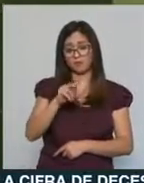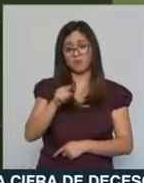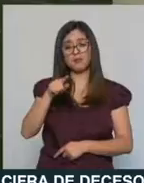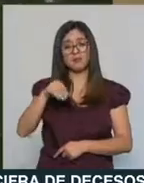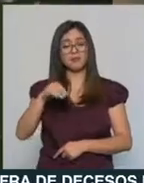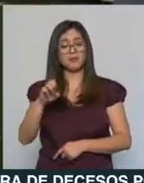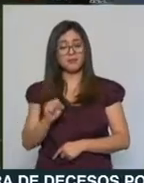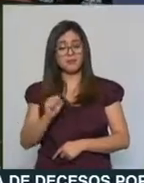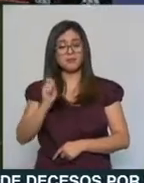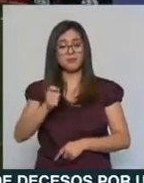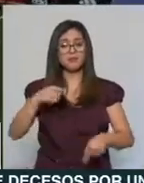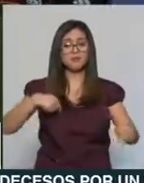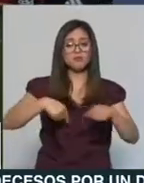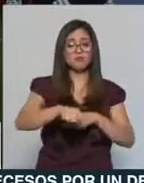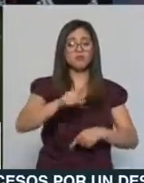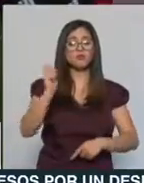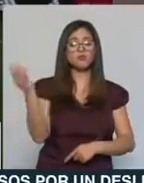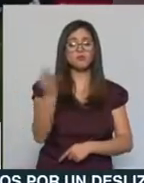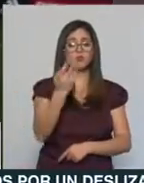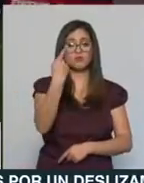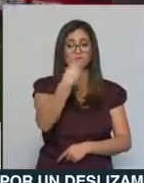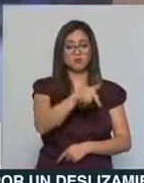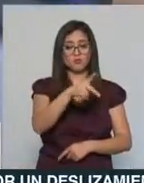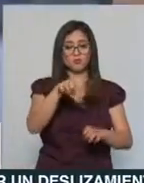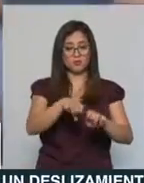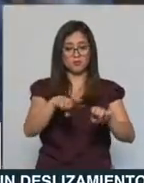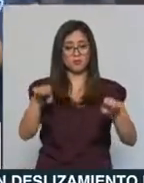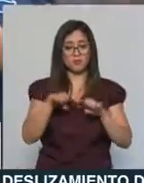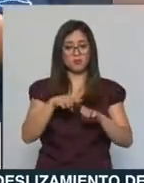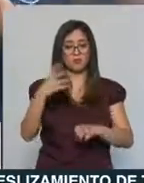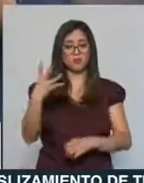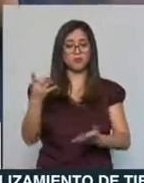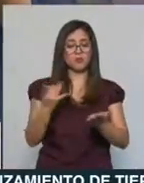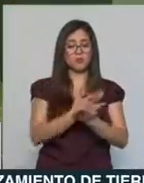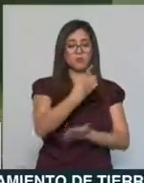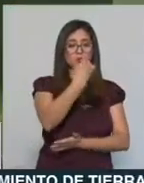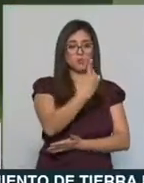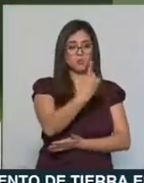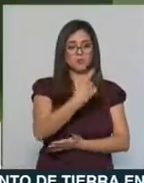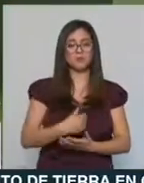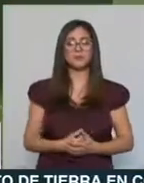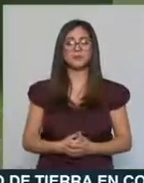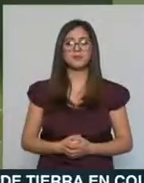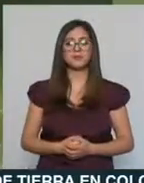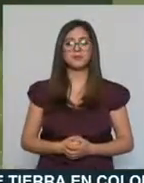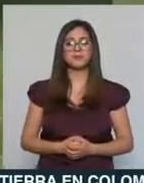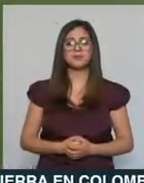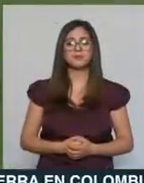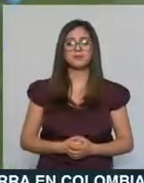luego de marcar un doblete en la victoria de su equipo 4-1 al Seattle Sounders. Andrés Brito, 21 Noticias.